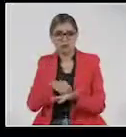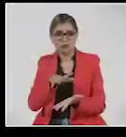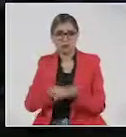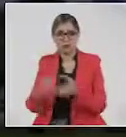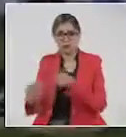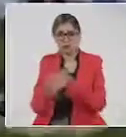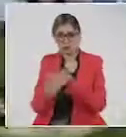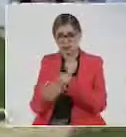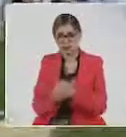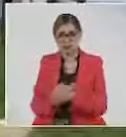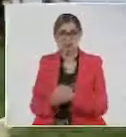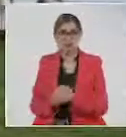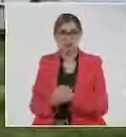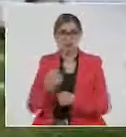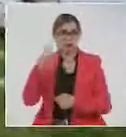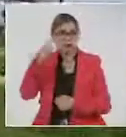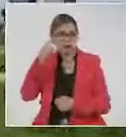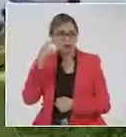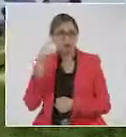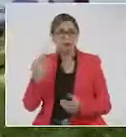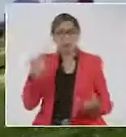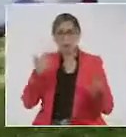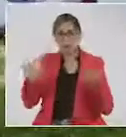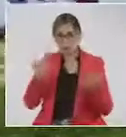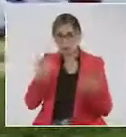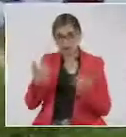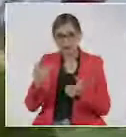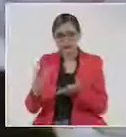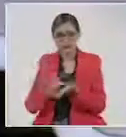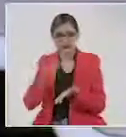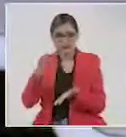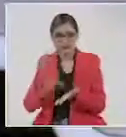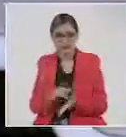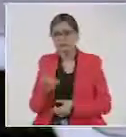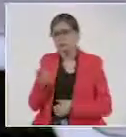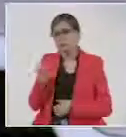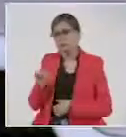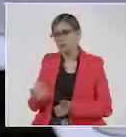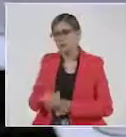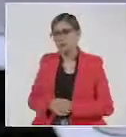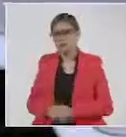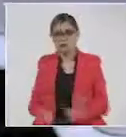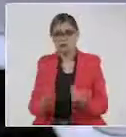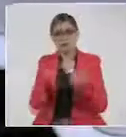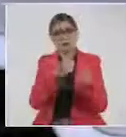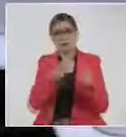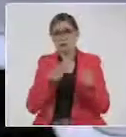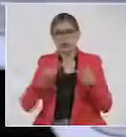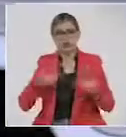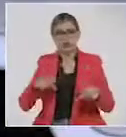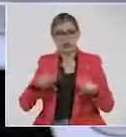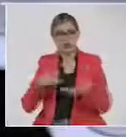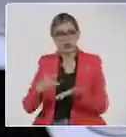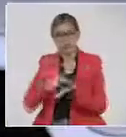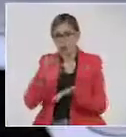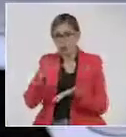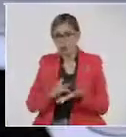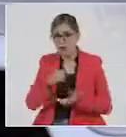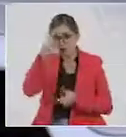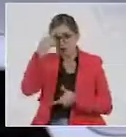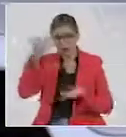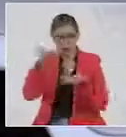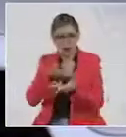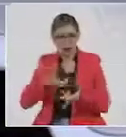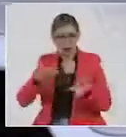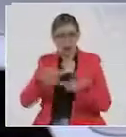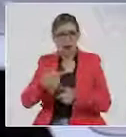también en audio. Sí. Y pues en realidad es un trabajo de muchas personas que estuvimos involucrados, y yo básicamente fui